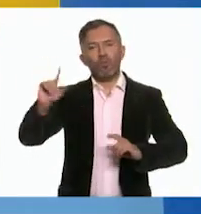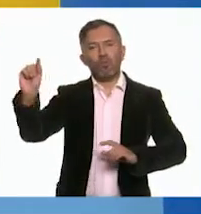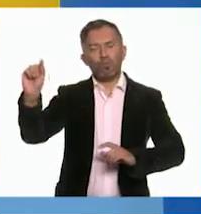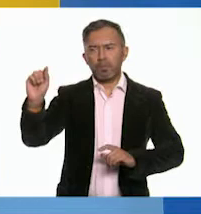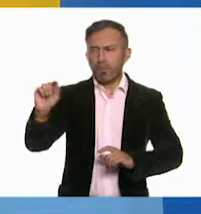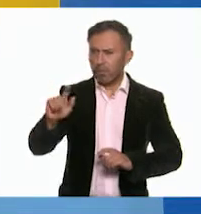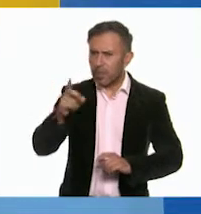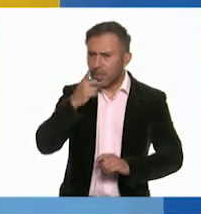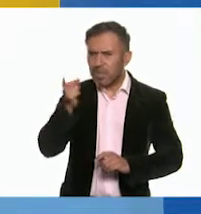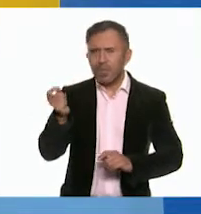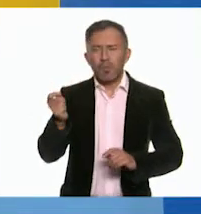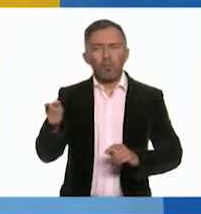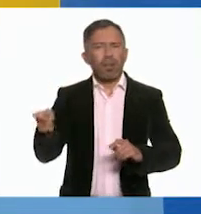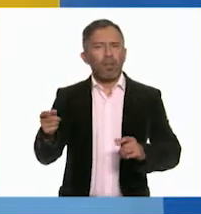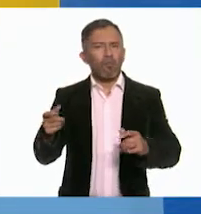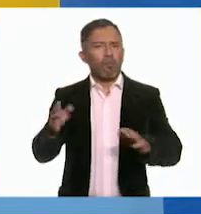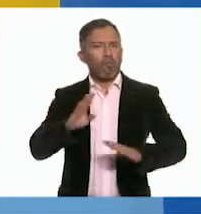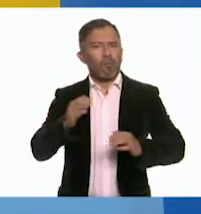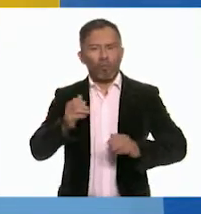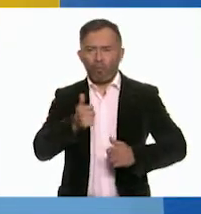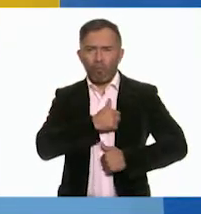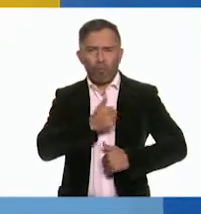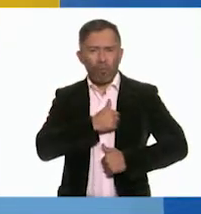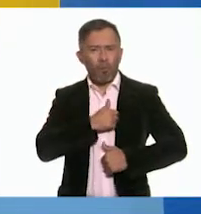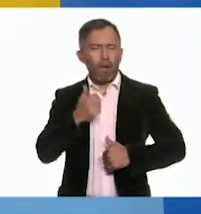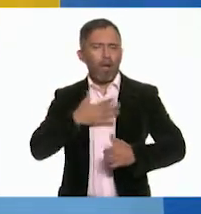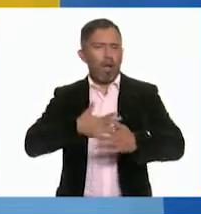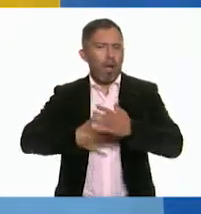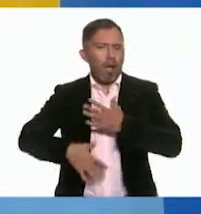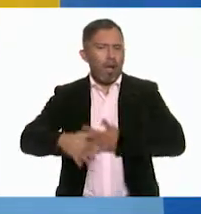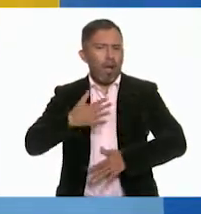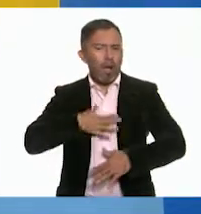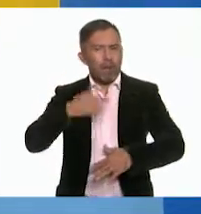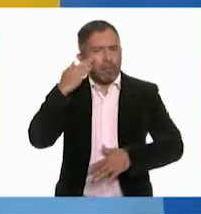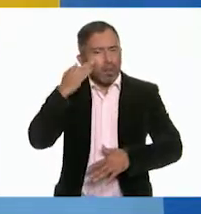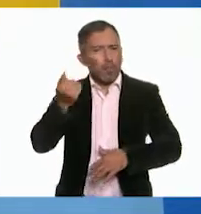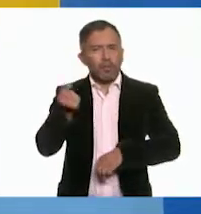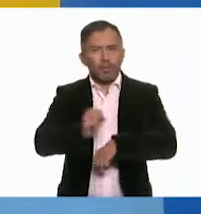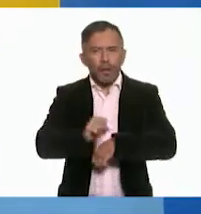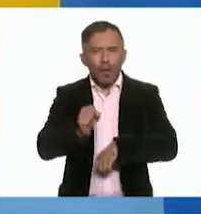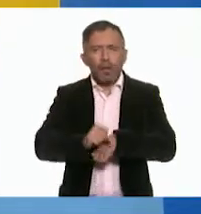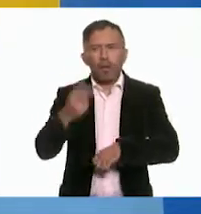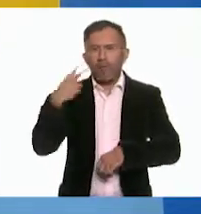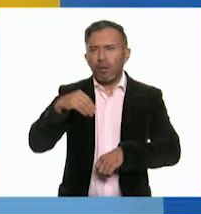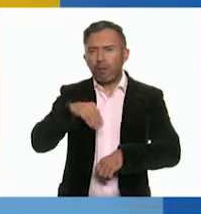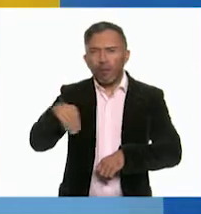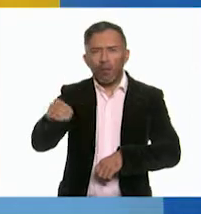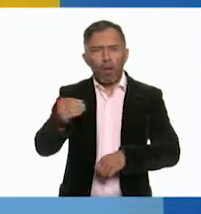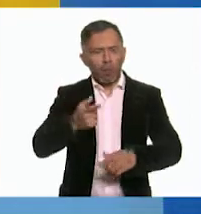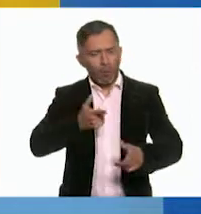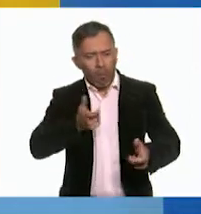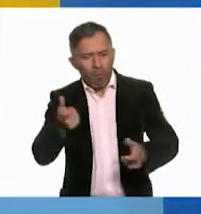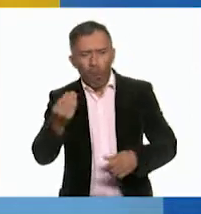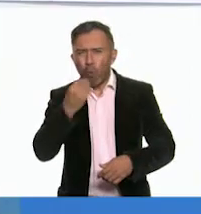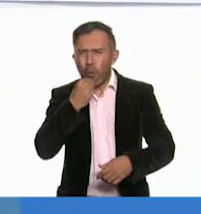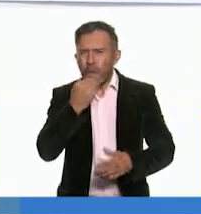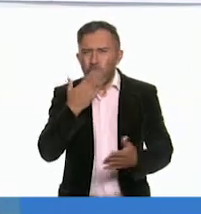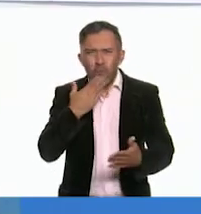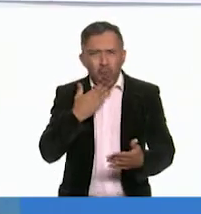que la tropa estaba muy desgastada, después de semanas de campaña, sin armas, pertrechos ni alimentos